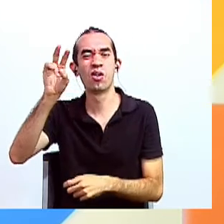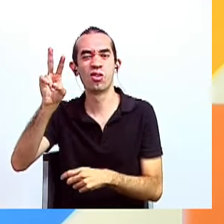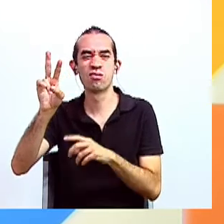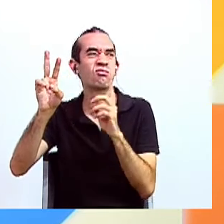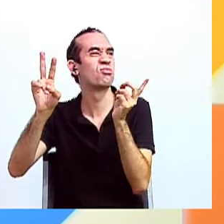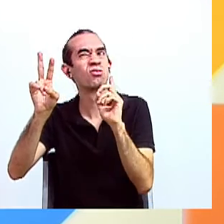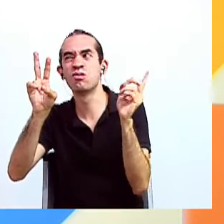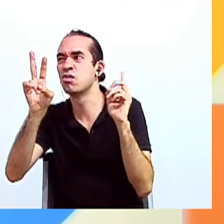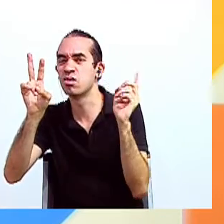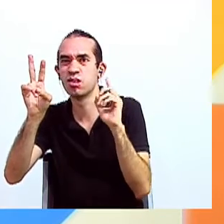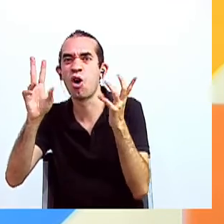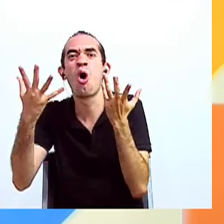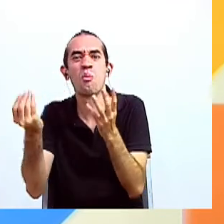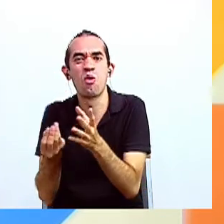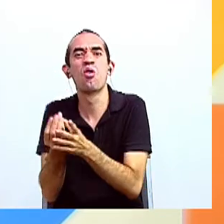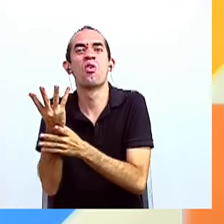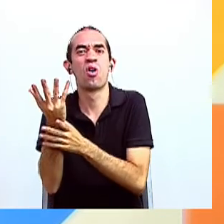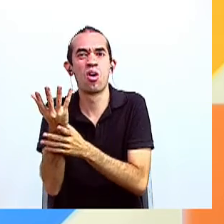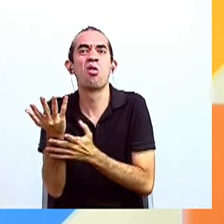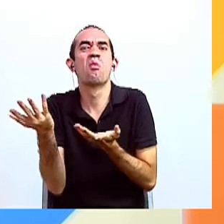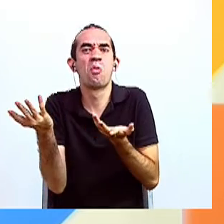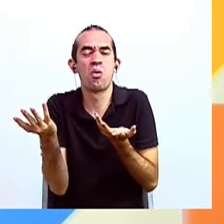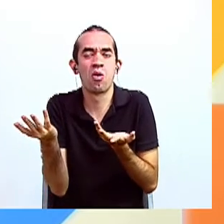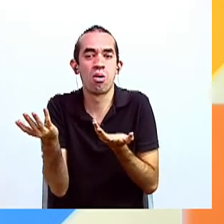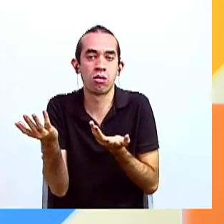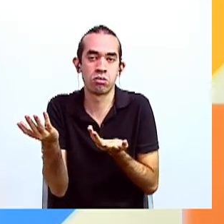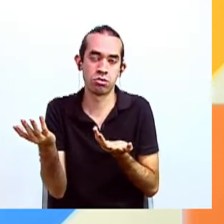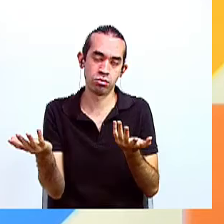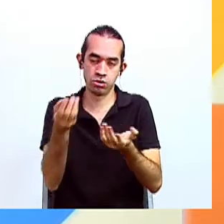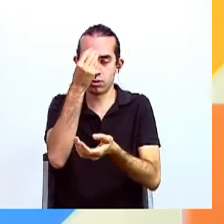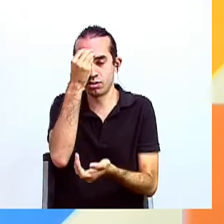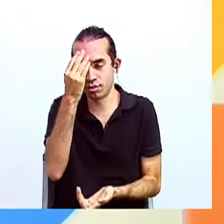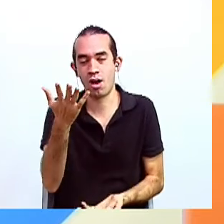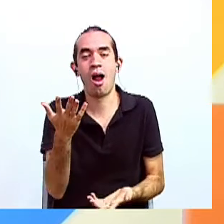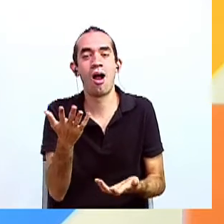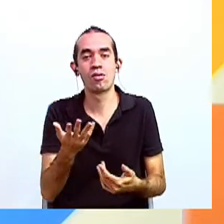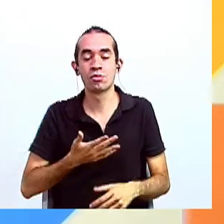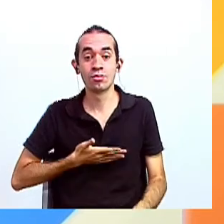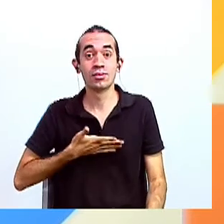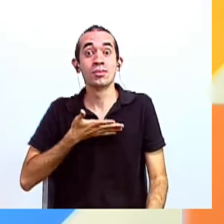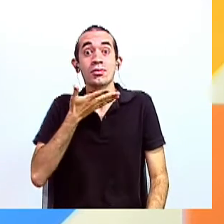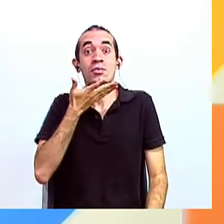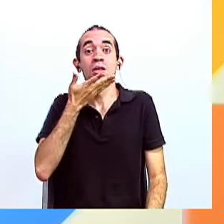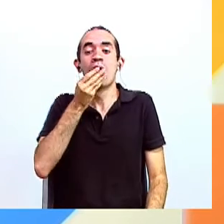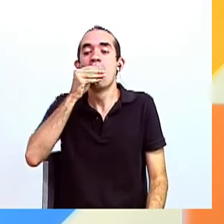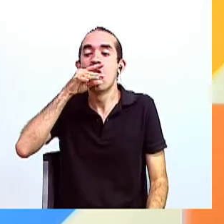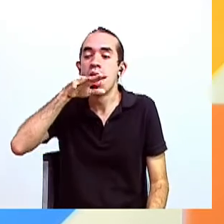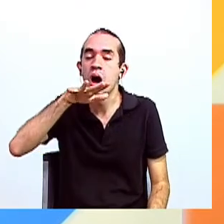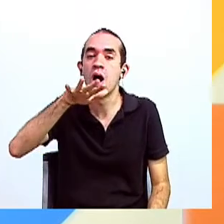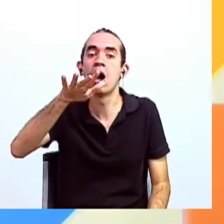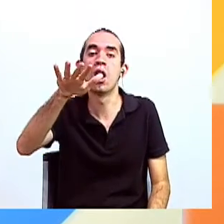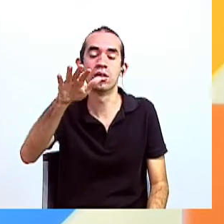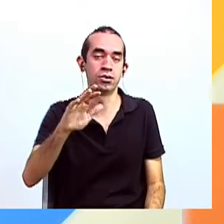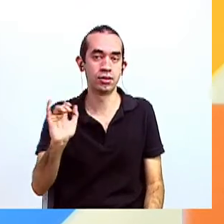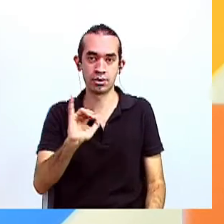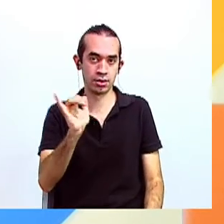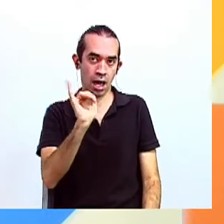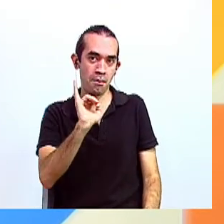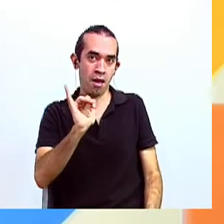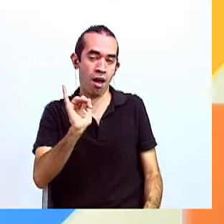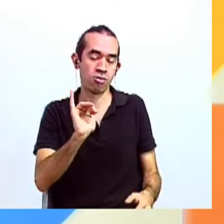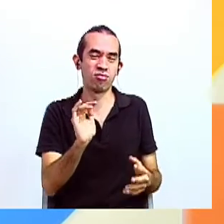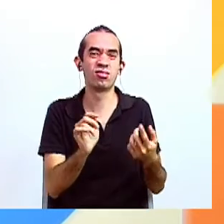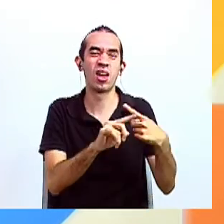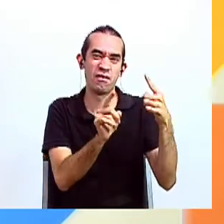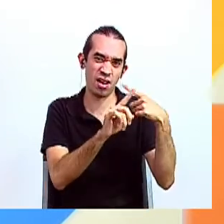de carbono? ¿Saben ustedes? Por supuesto, de la respiración y también de emisiones de